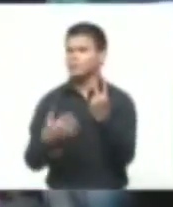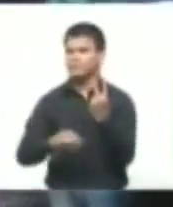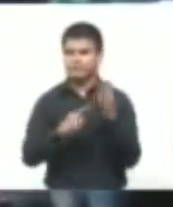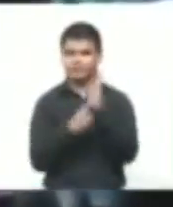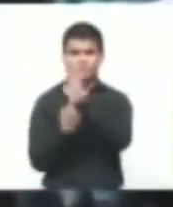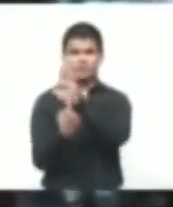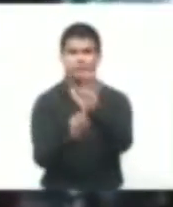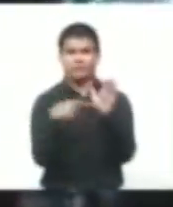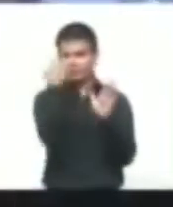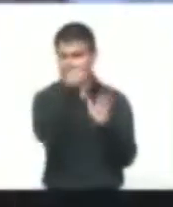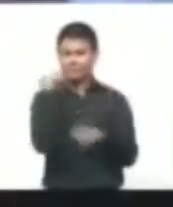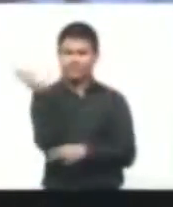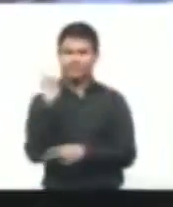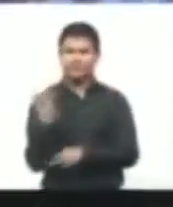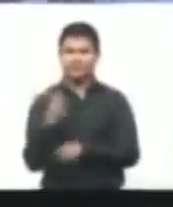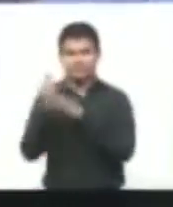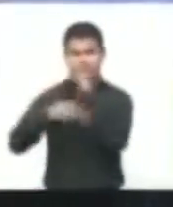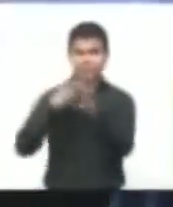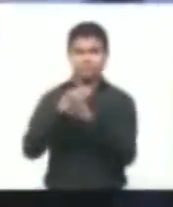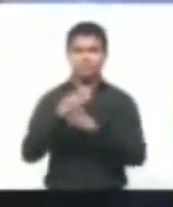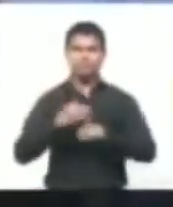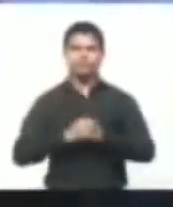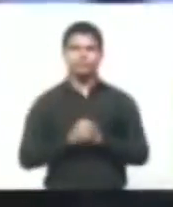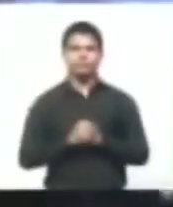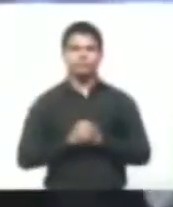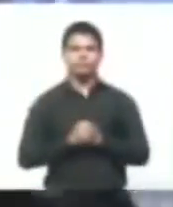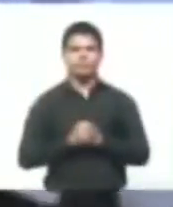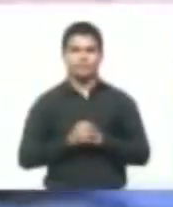Venezuela por el mundo.